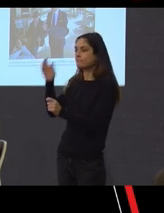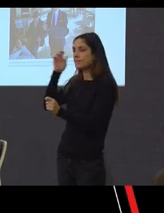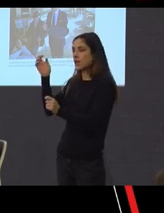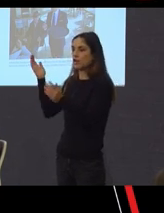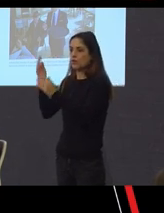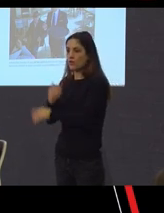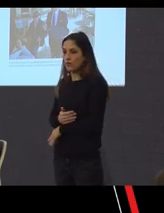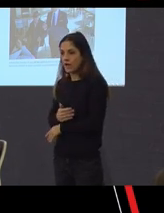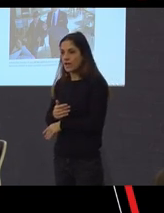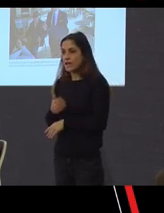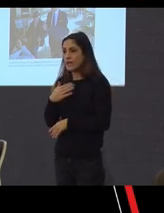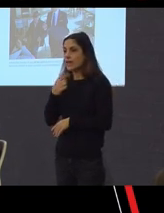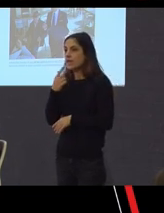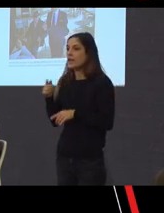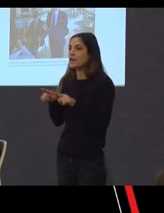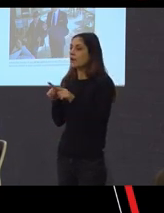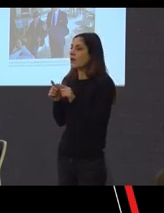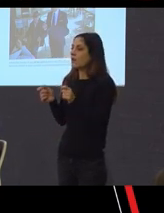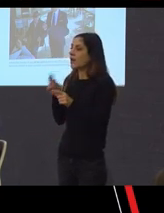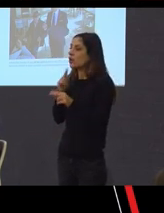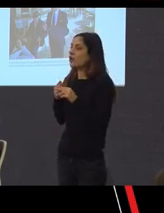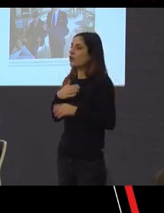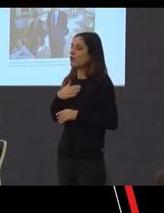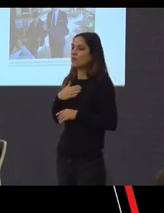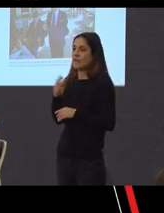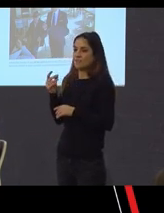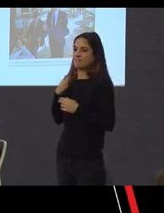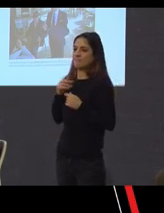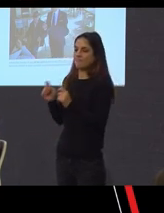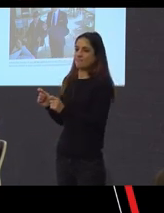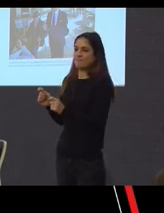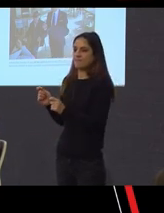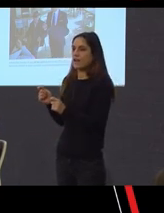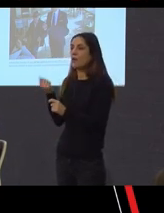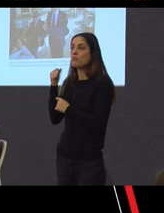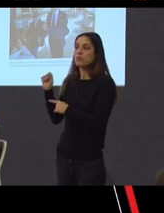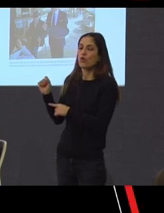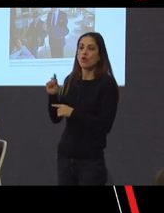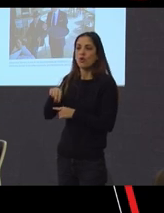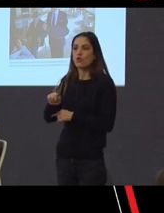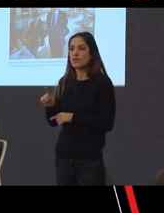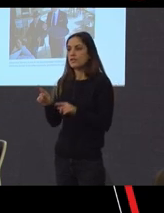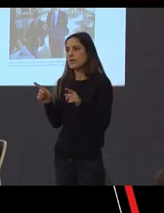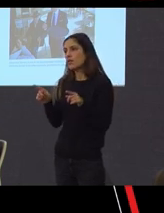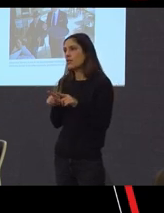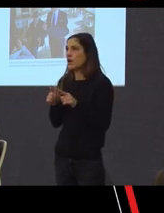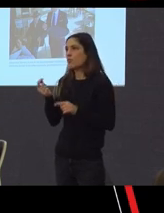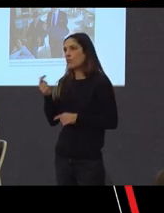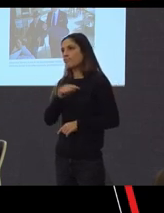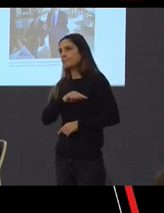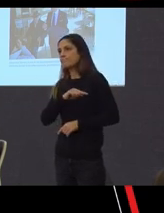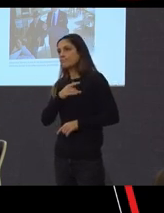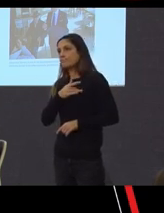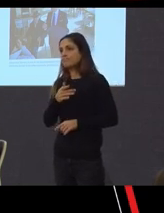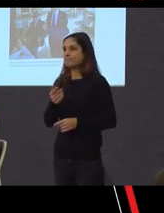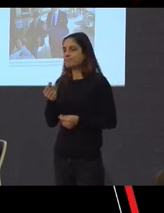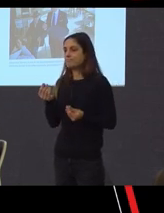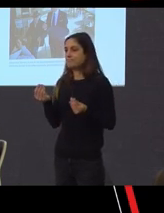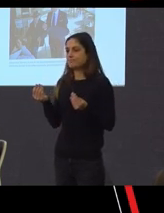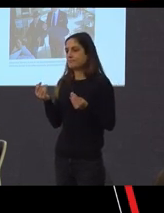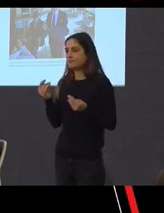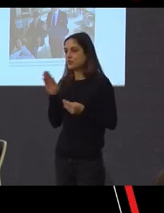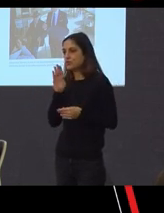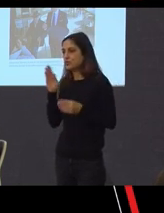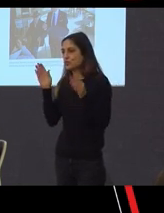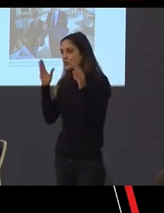delito, pero, desde logo, é algo reprobable moralmente. En España, desde logo, un